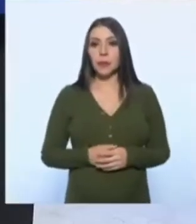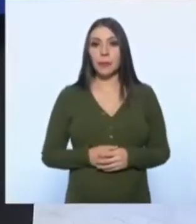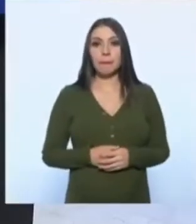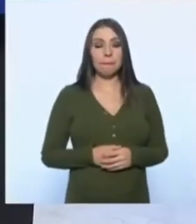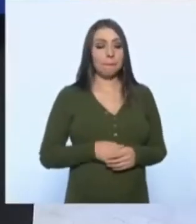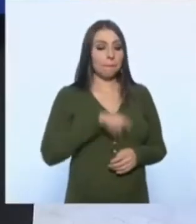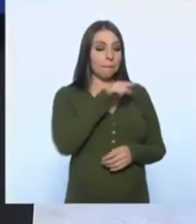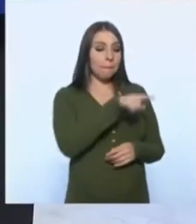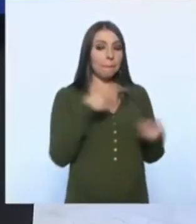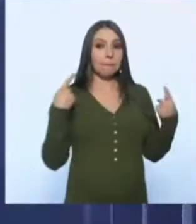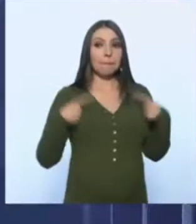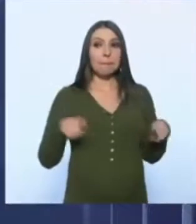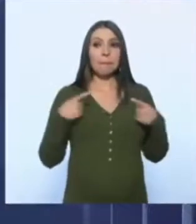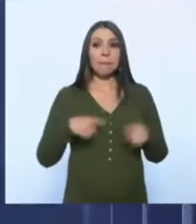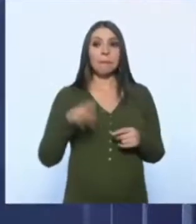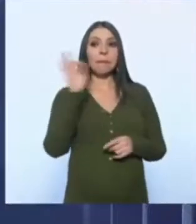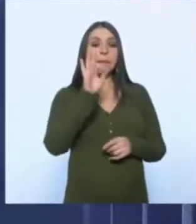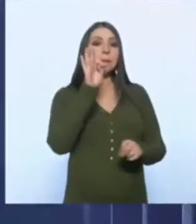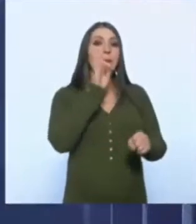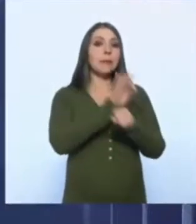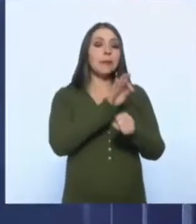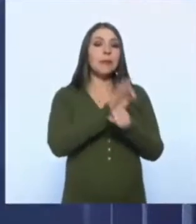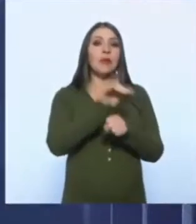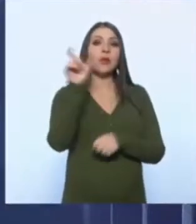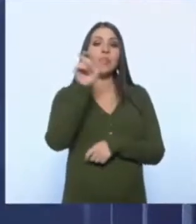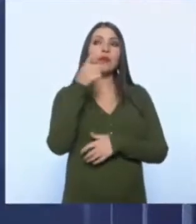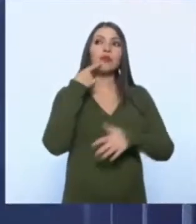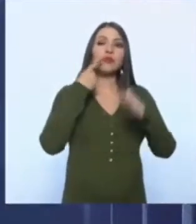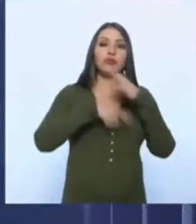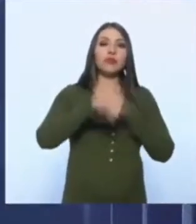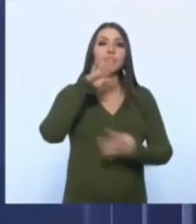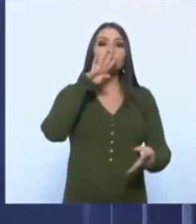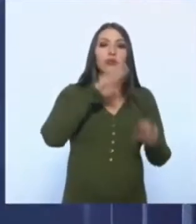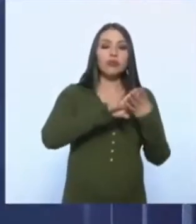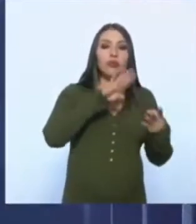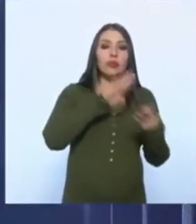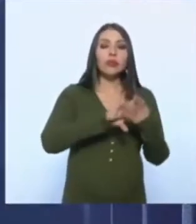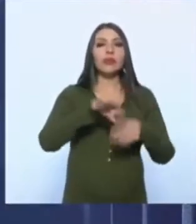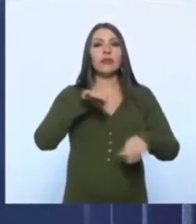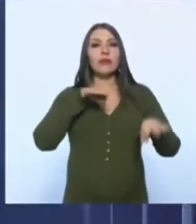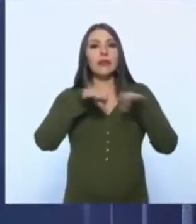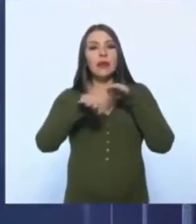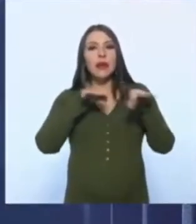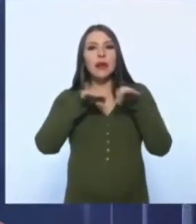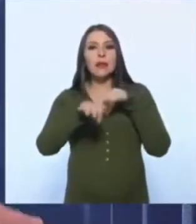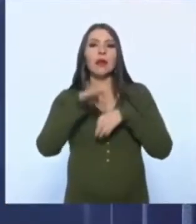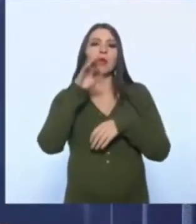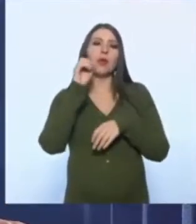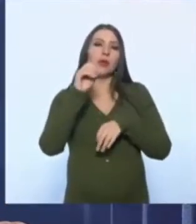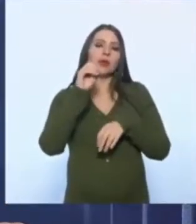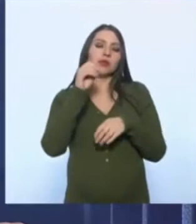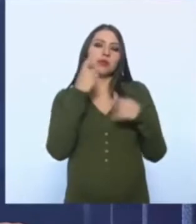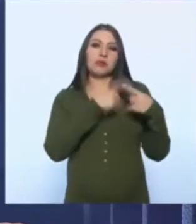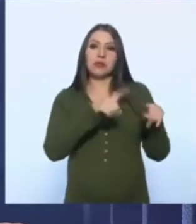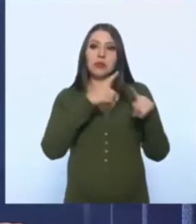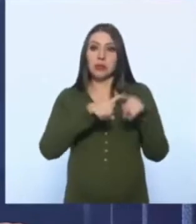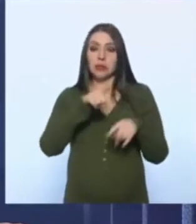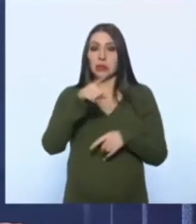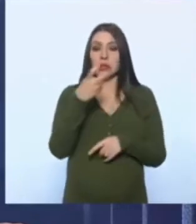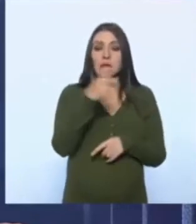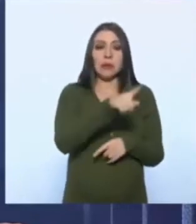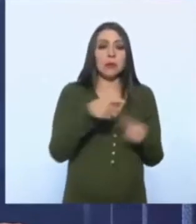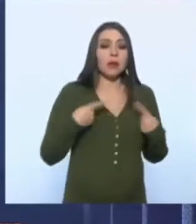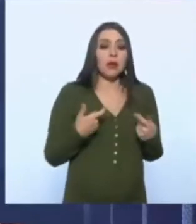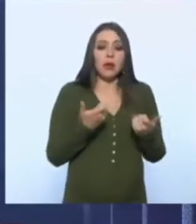a defender en casos penales, mercantiles y laborales a todas estas personas sin recursos, ¿eso sí es real?